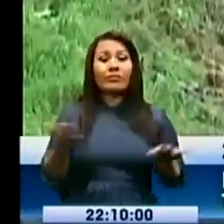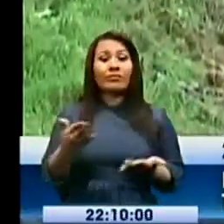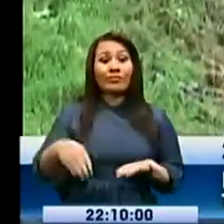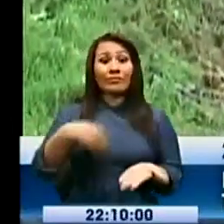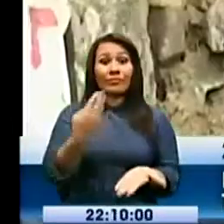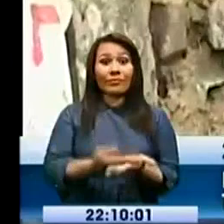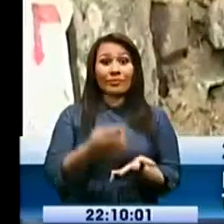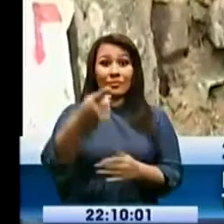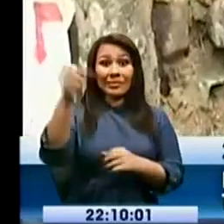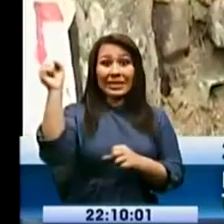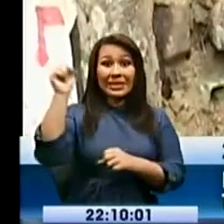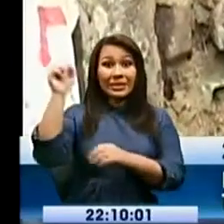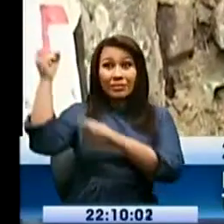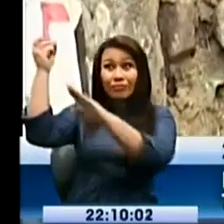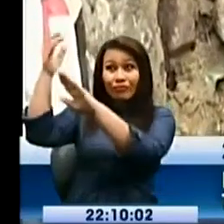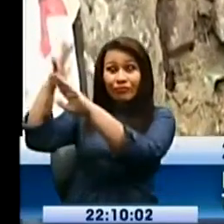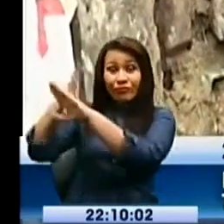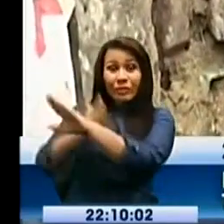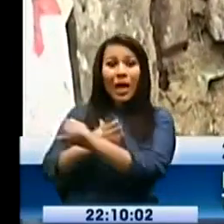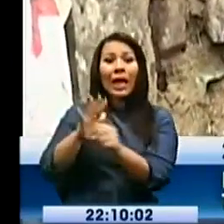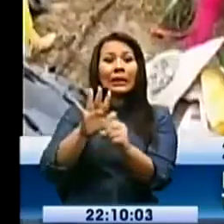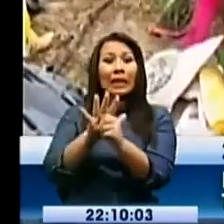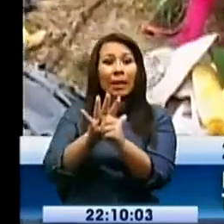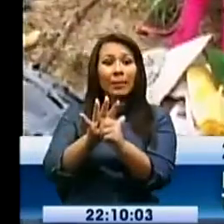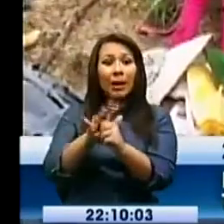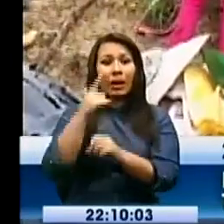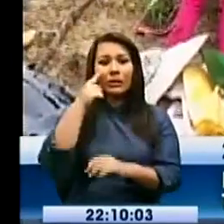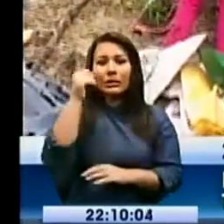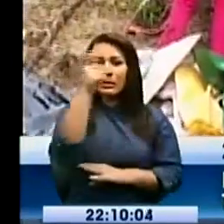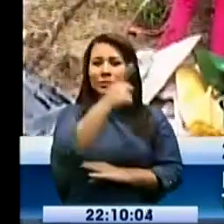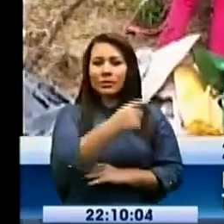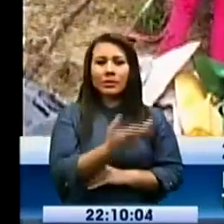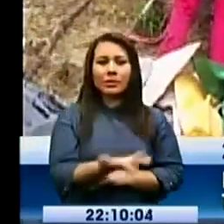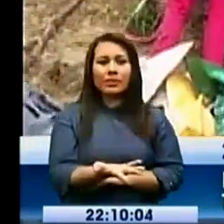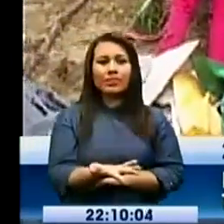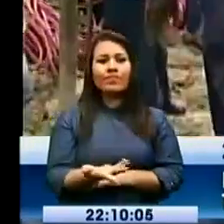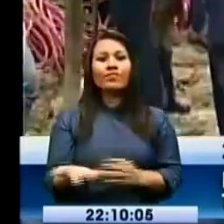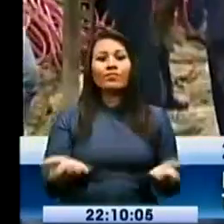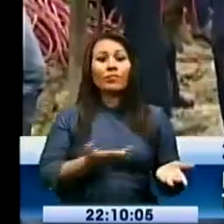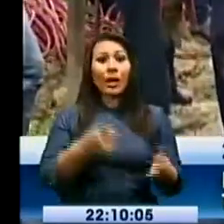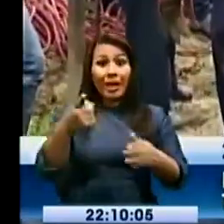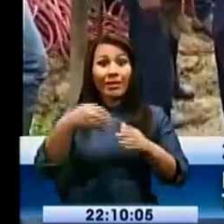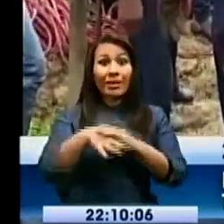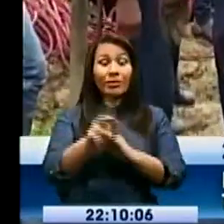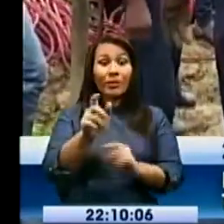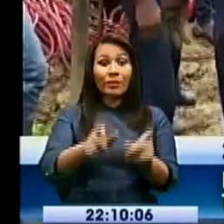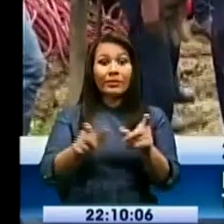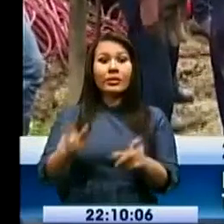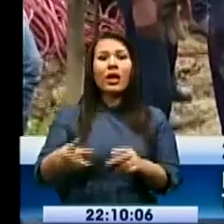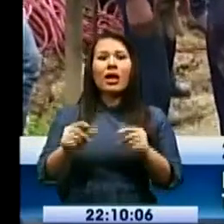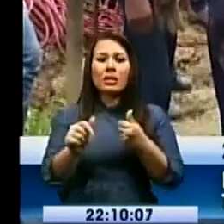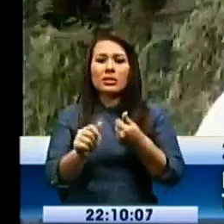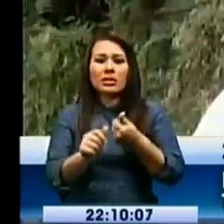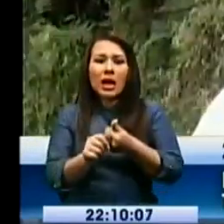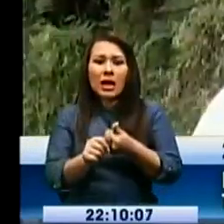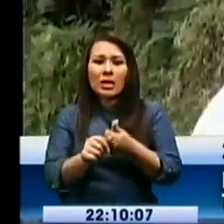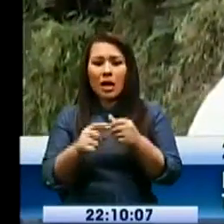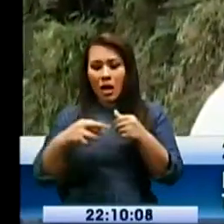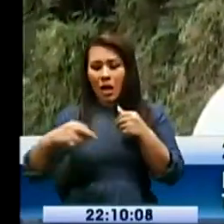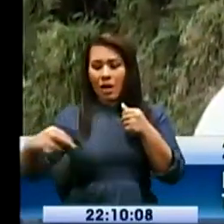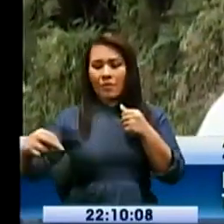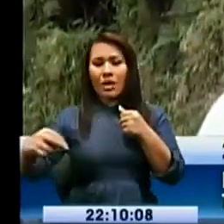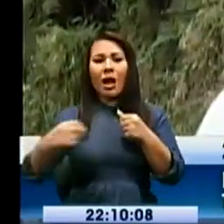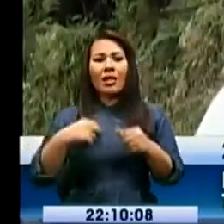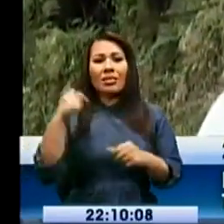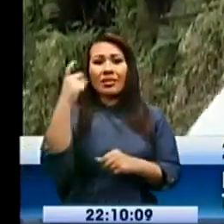este cerro y taponaron la entrada del túnel, dejando a los infortunados dentro del mismo a pocos metros de la salida. Han estado de